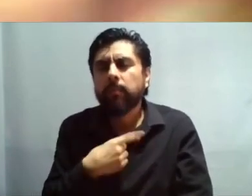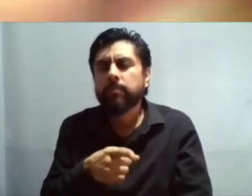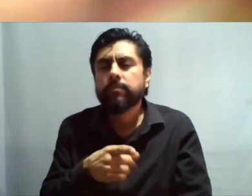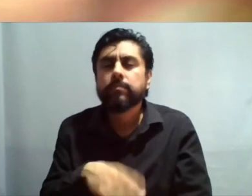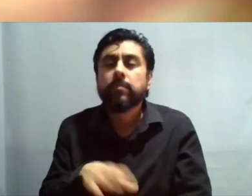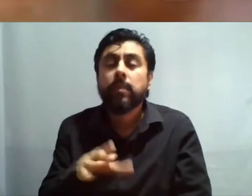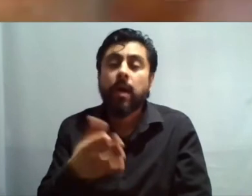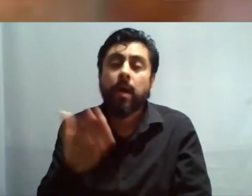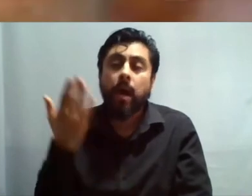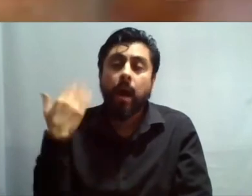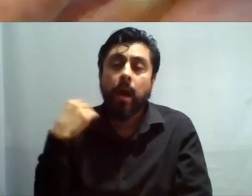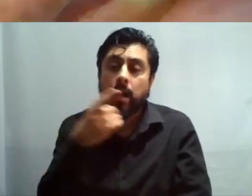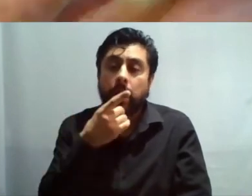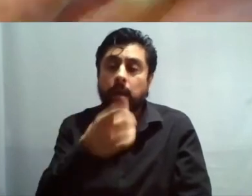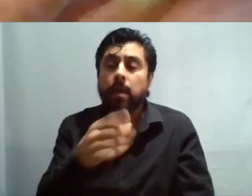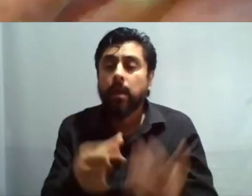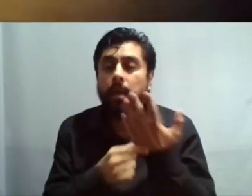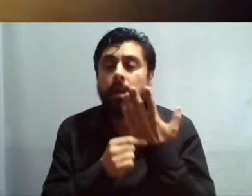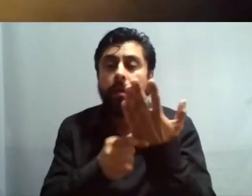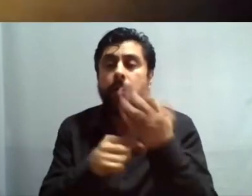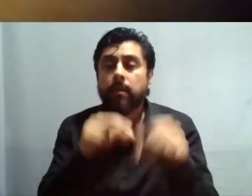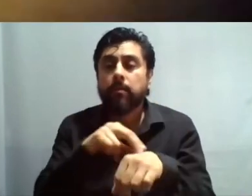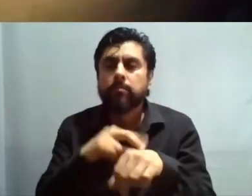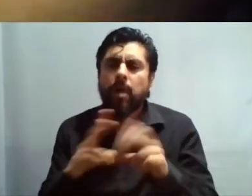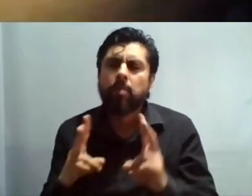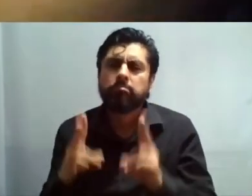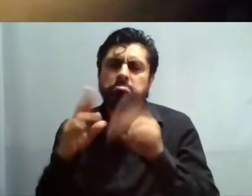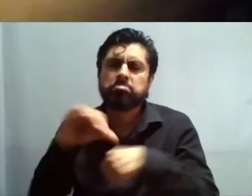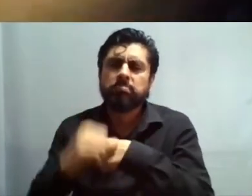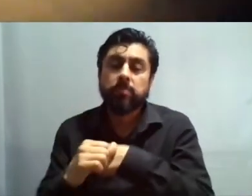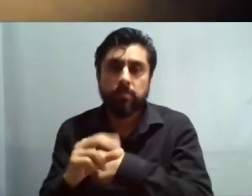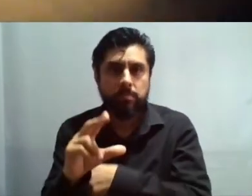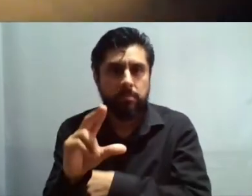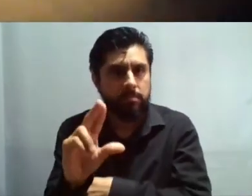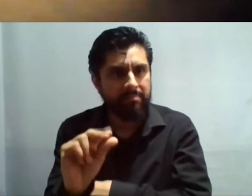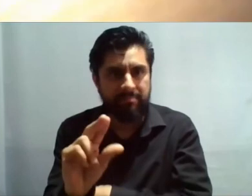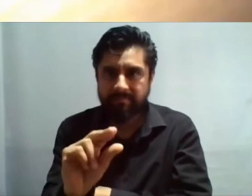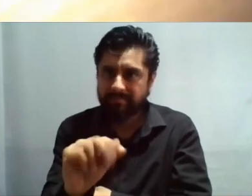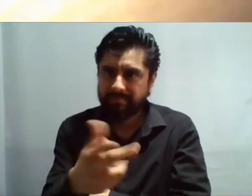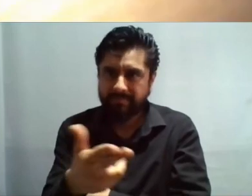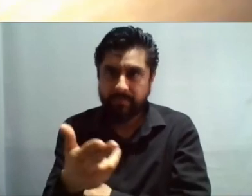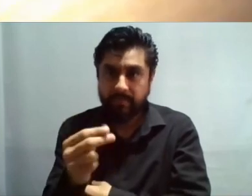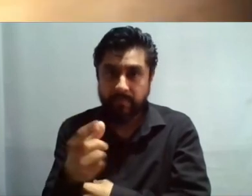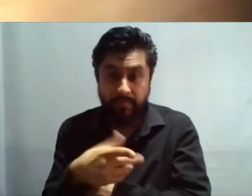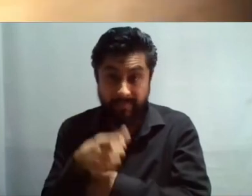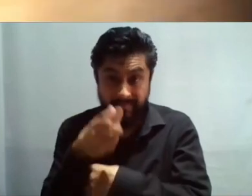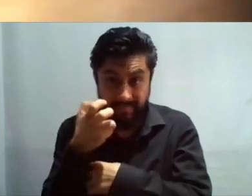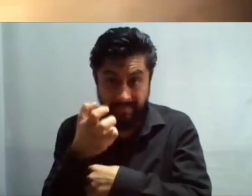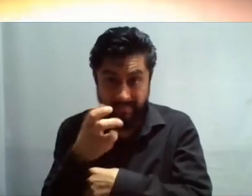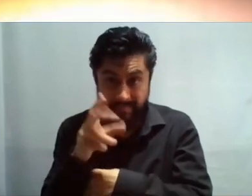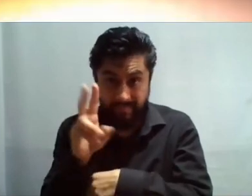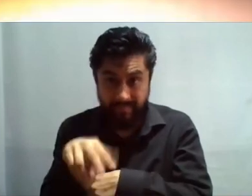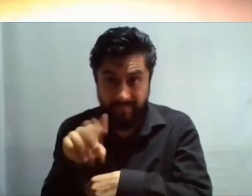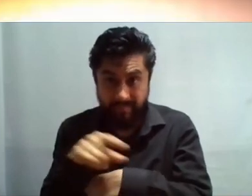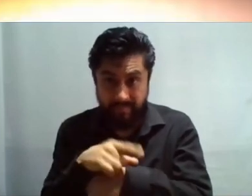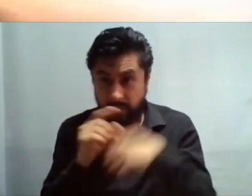intentar cortarlo, como si simplemente se tratara de podarlo. Por supuesto que no. Esto por como venía y por la gran irrigación, me refiero